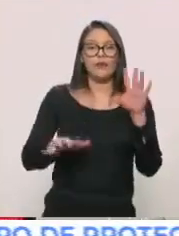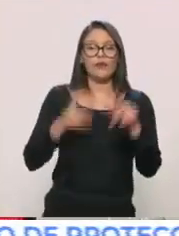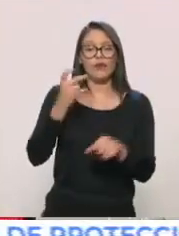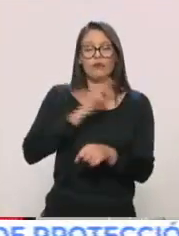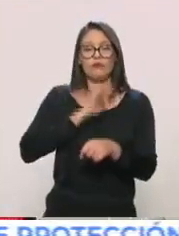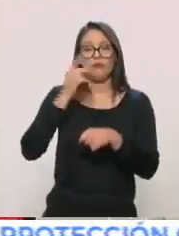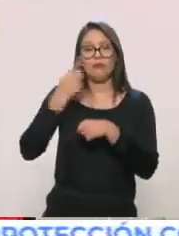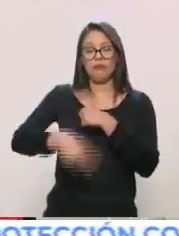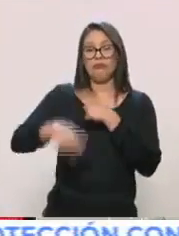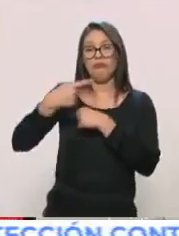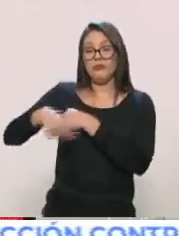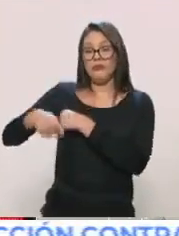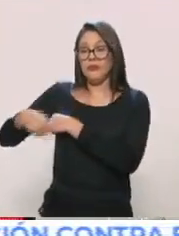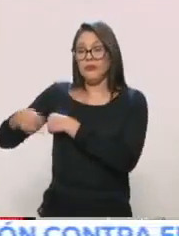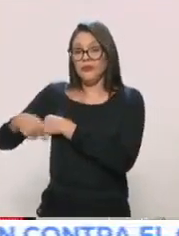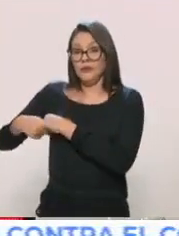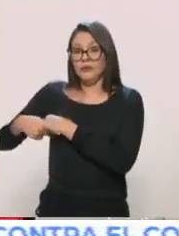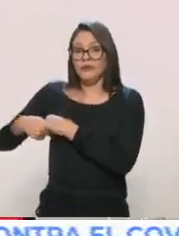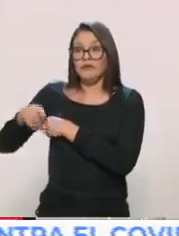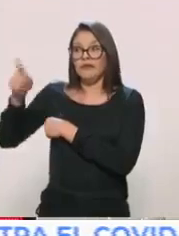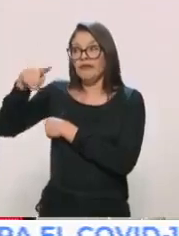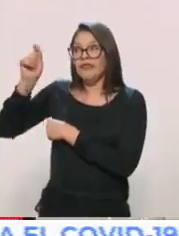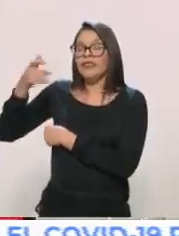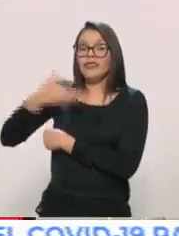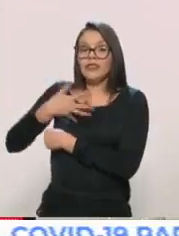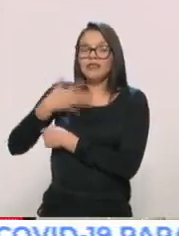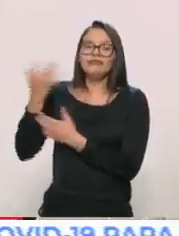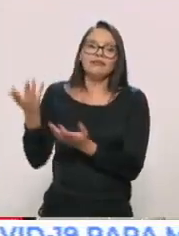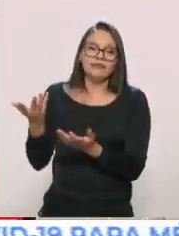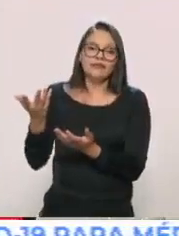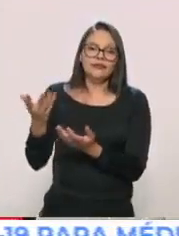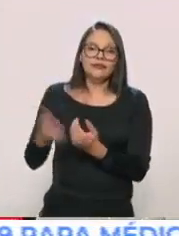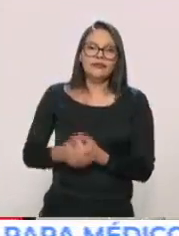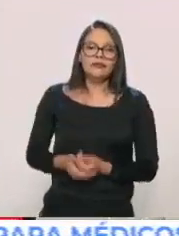que van a tener deben